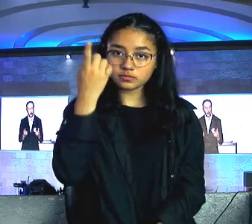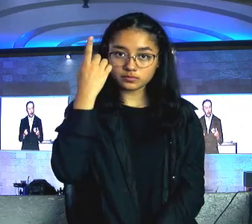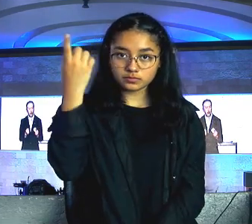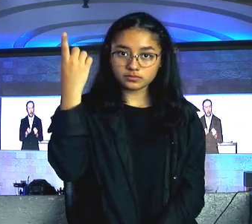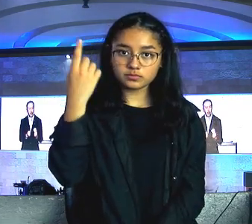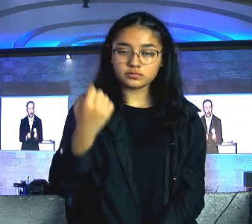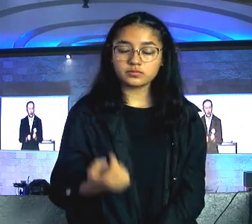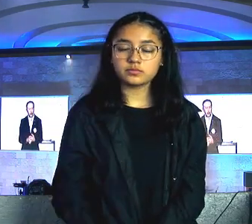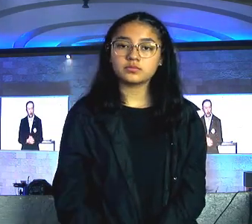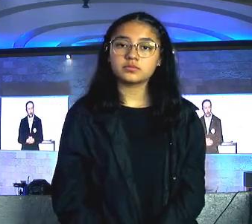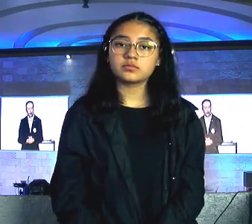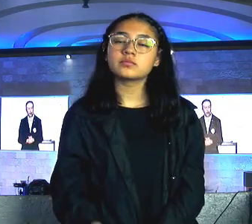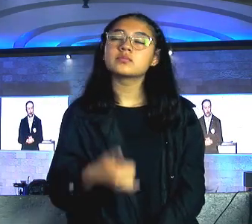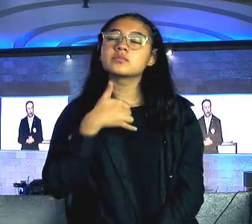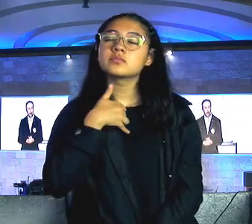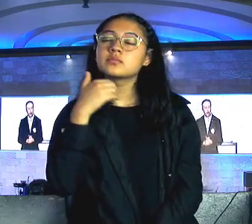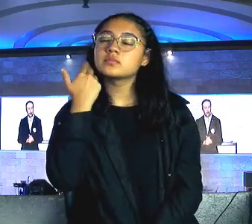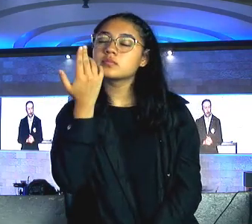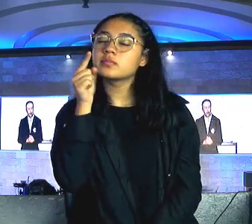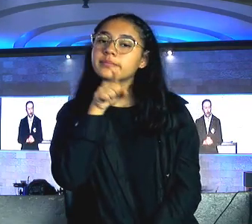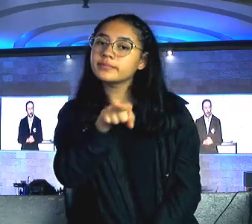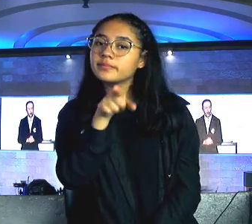Porque yo te quiero bendecir.